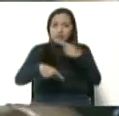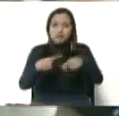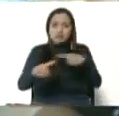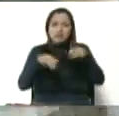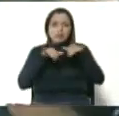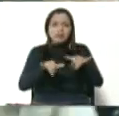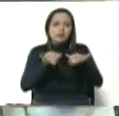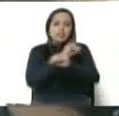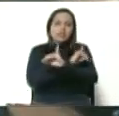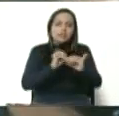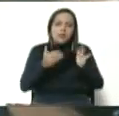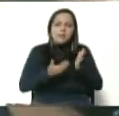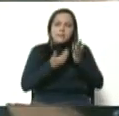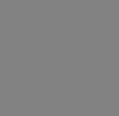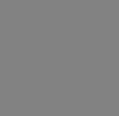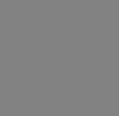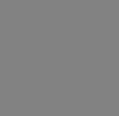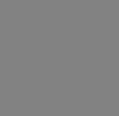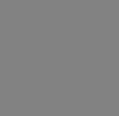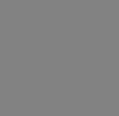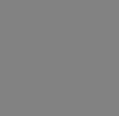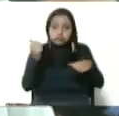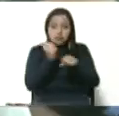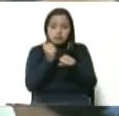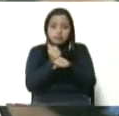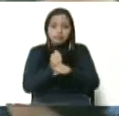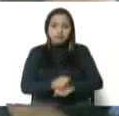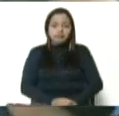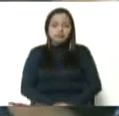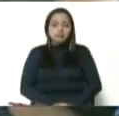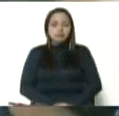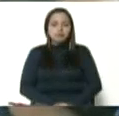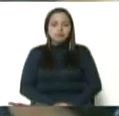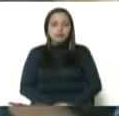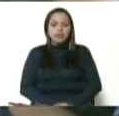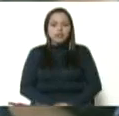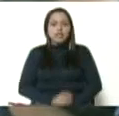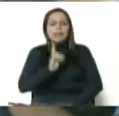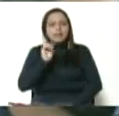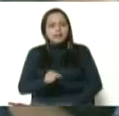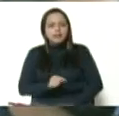los culminen y los presenten ante la inspección. Por otro sitio, tenemos que